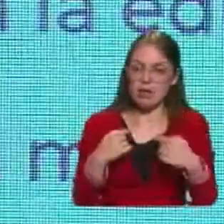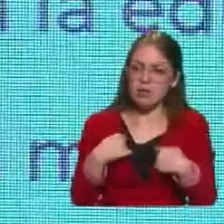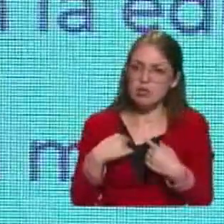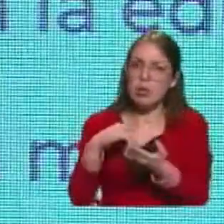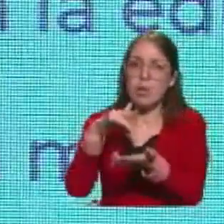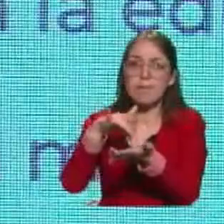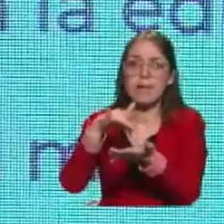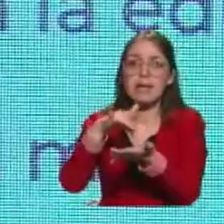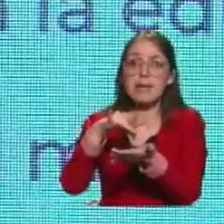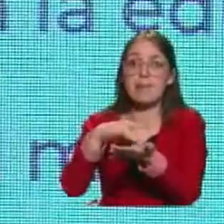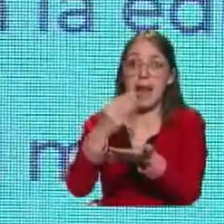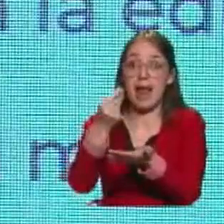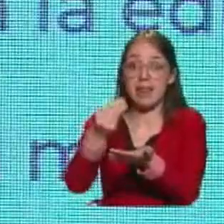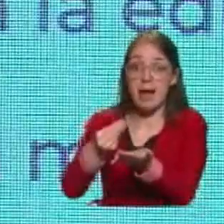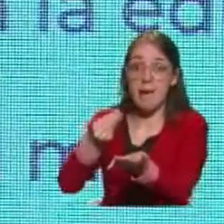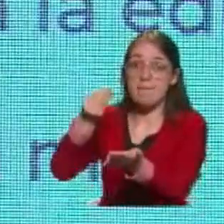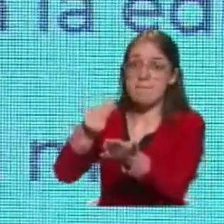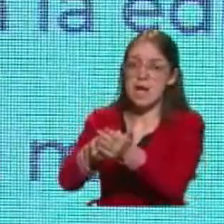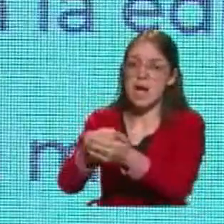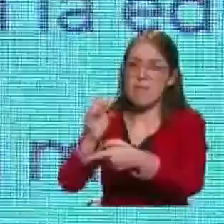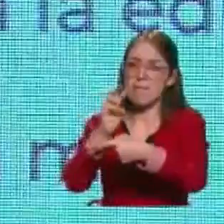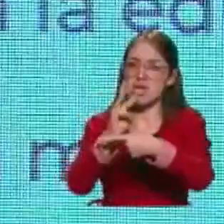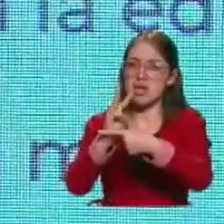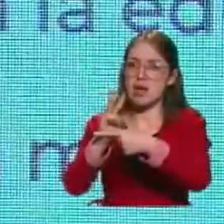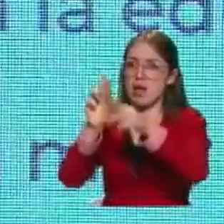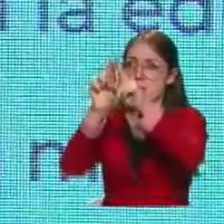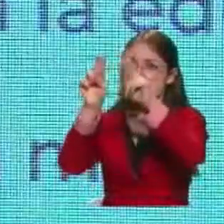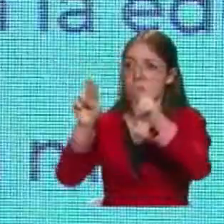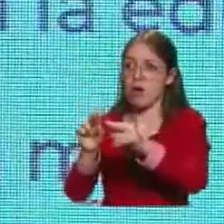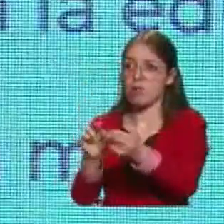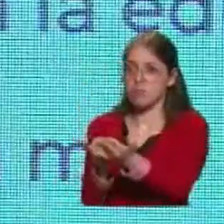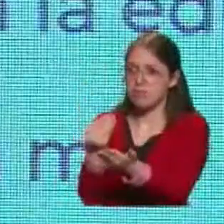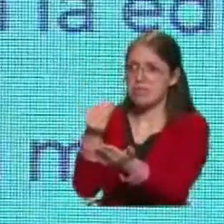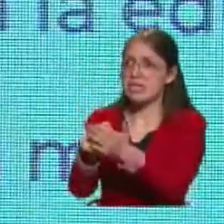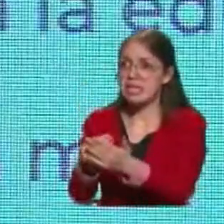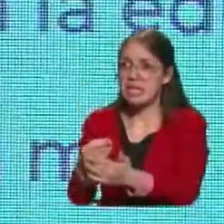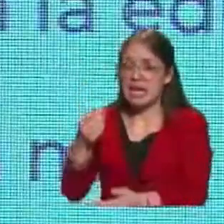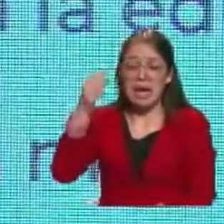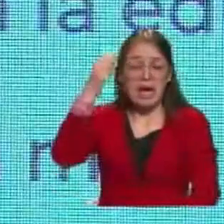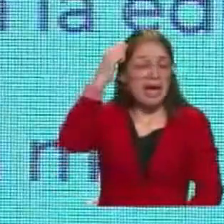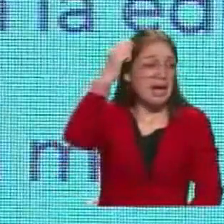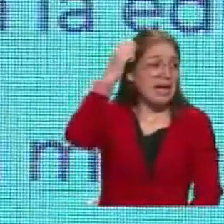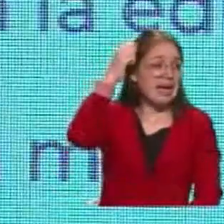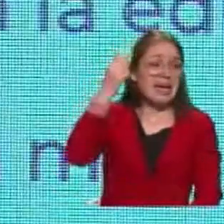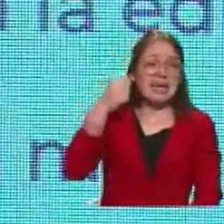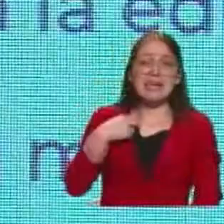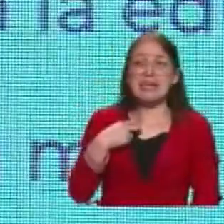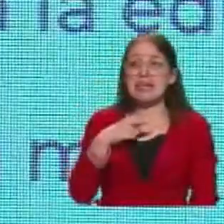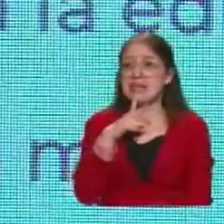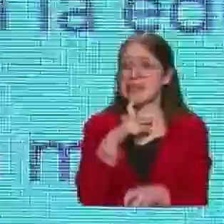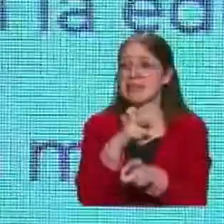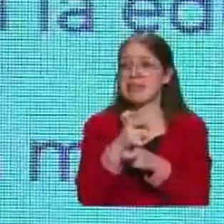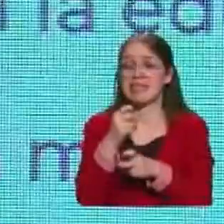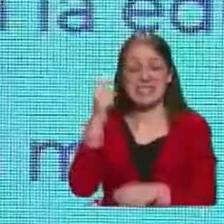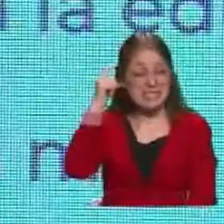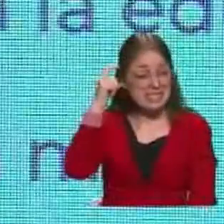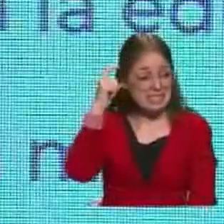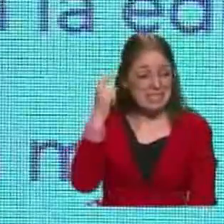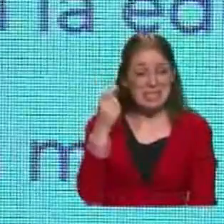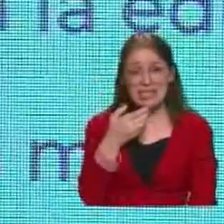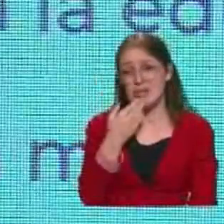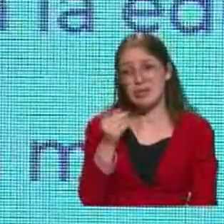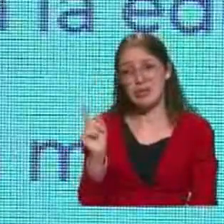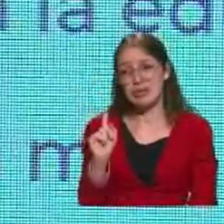plataforma tecnológica creada por los municipios se convierte casi que en una tortura y no lo logran hacer por eso las filas